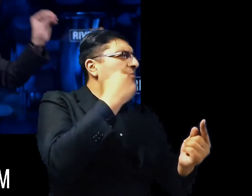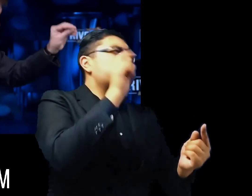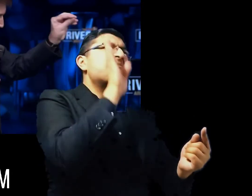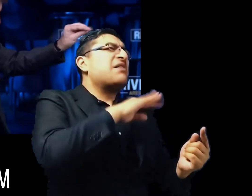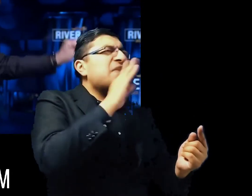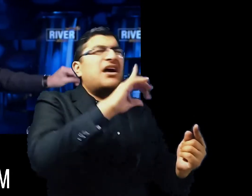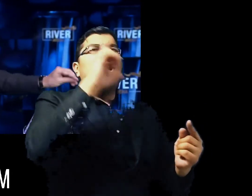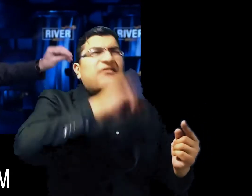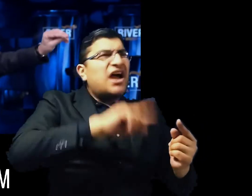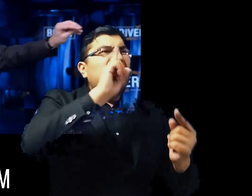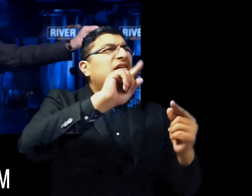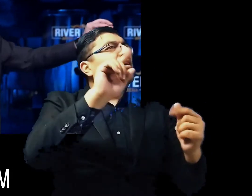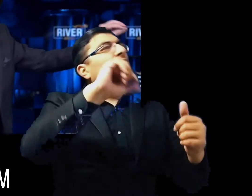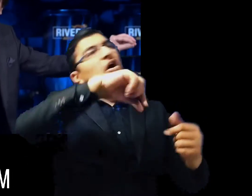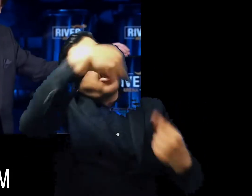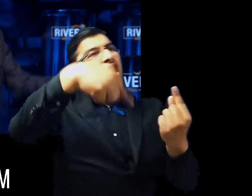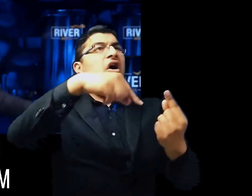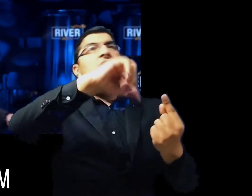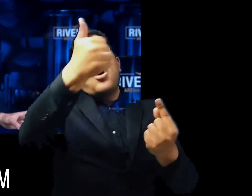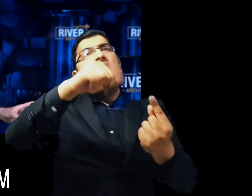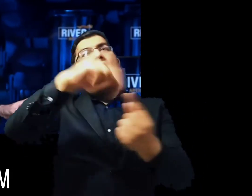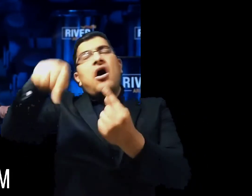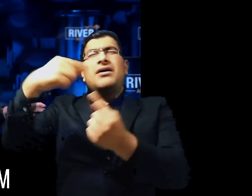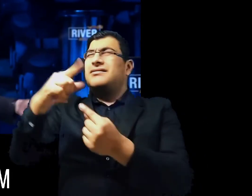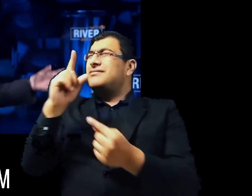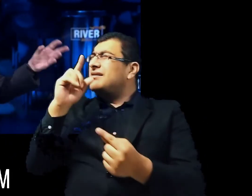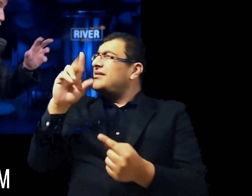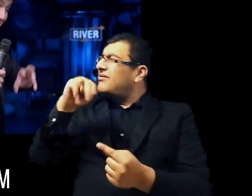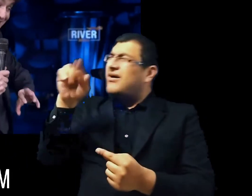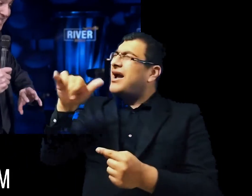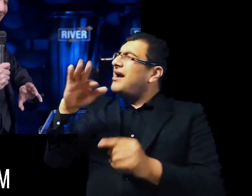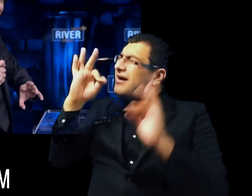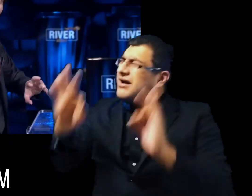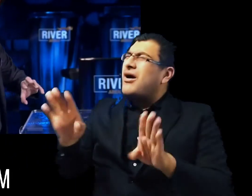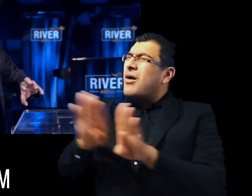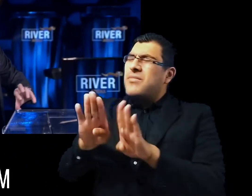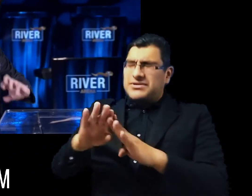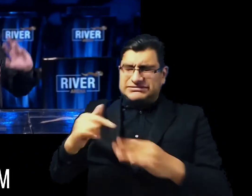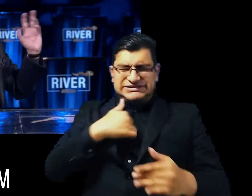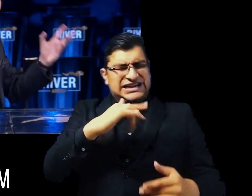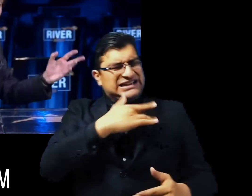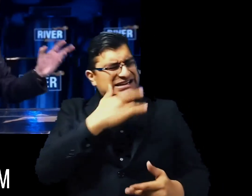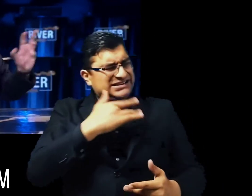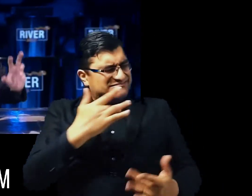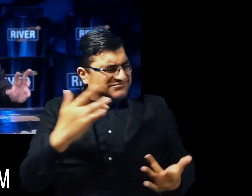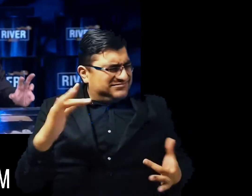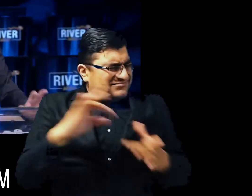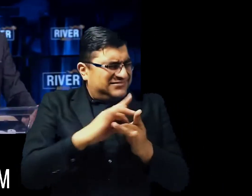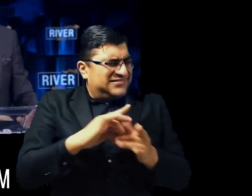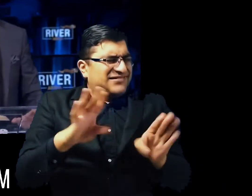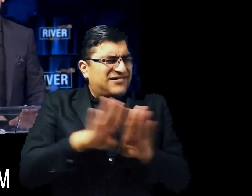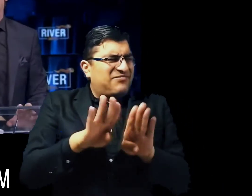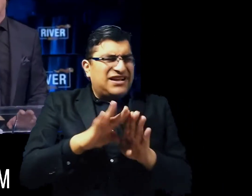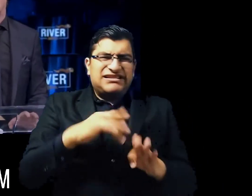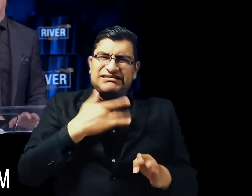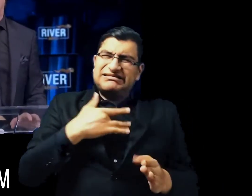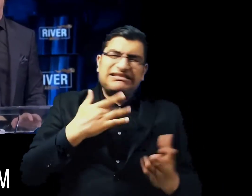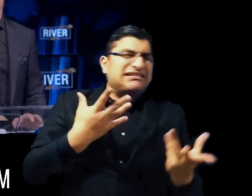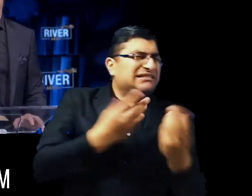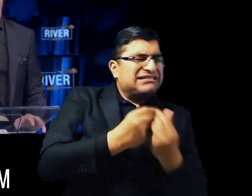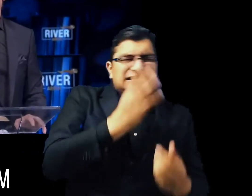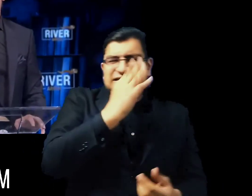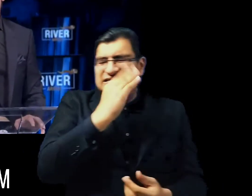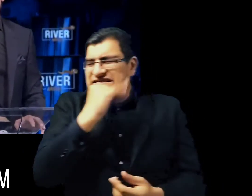Dicen, no puedo encontrar al hombre o la mujer ideal. Porque no te hacen sentir de la manera que quieres sentirte.